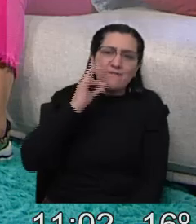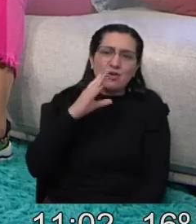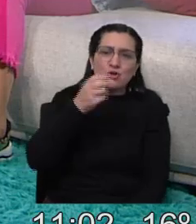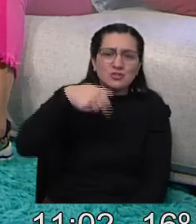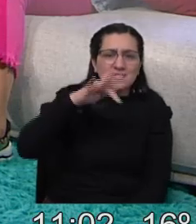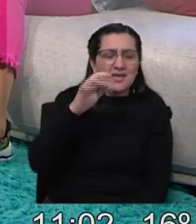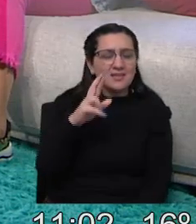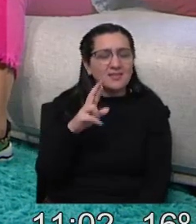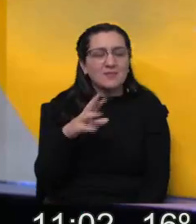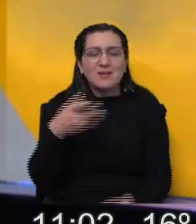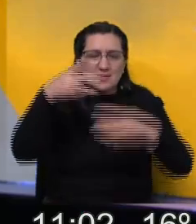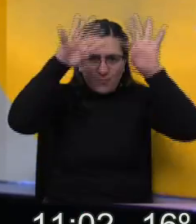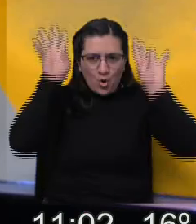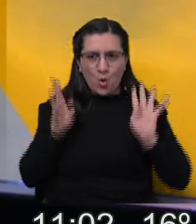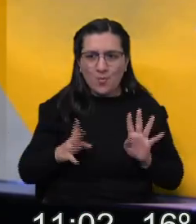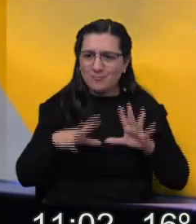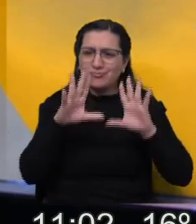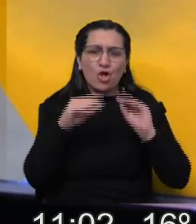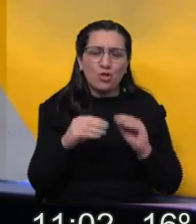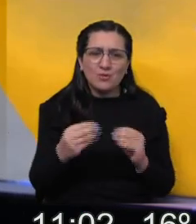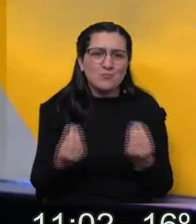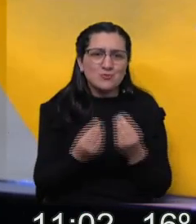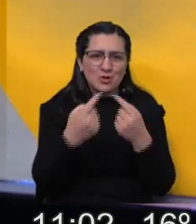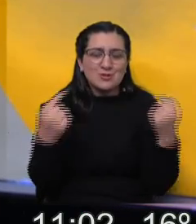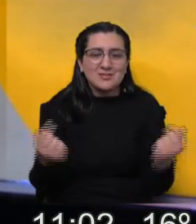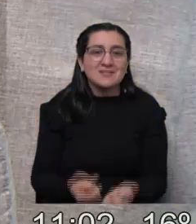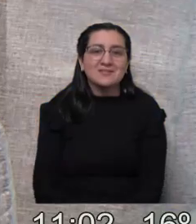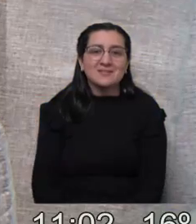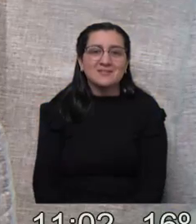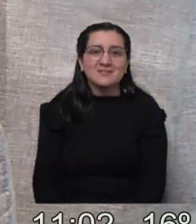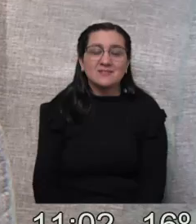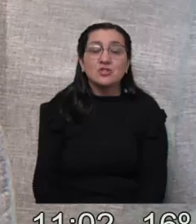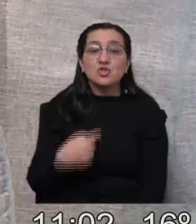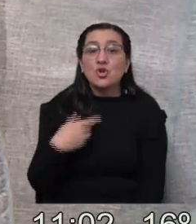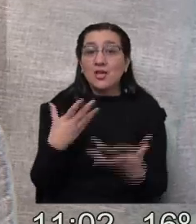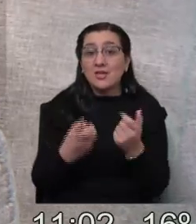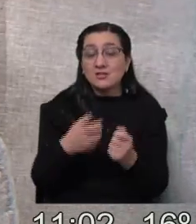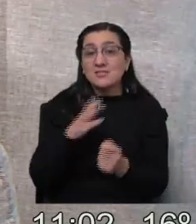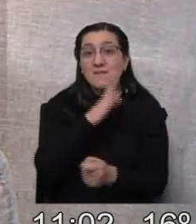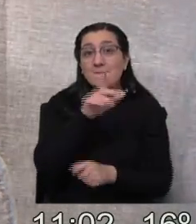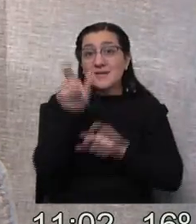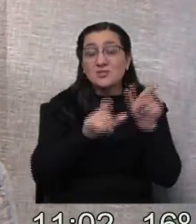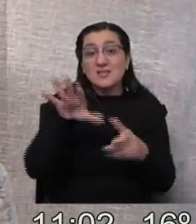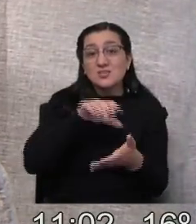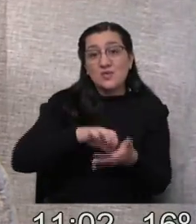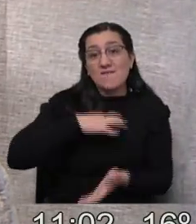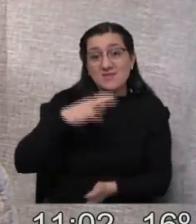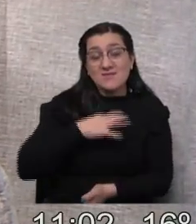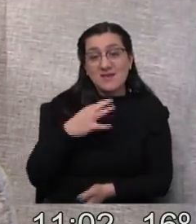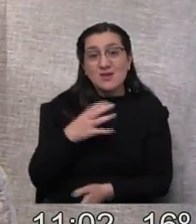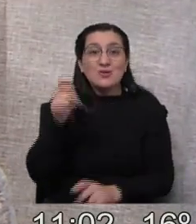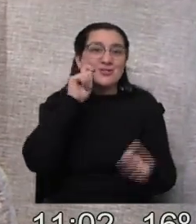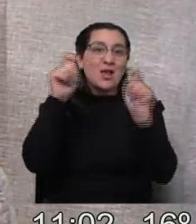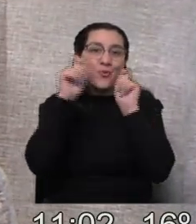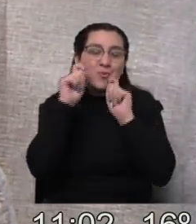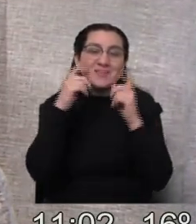se van a poner plumas, cocheros. Es espectacular. ¡Ay, stripper! Yo lo que quiero es que si va gente de Ciudad Viva hoy a la sala Santa Rosa, nos saluda. Porque